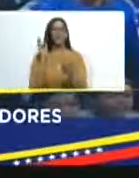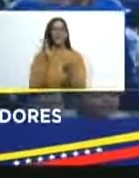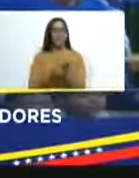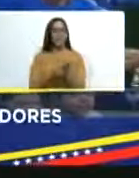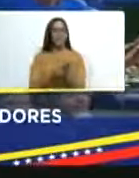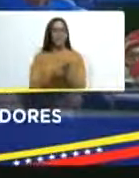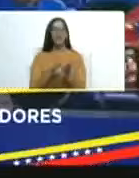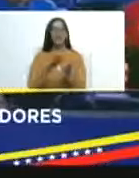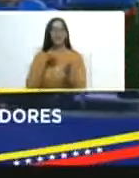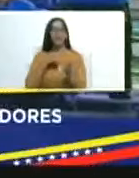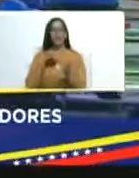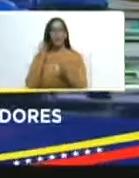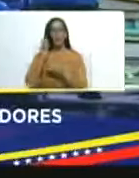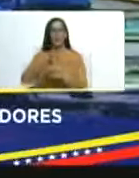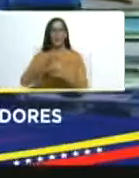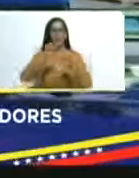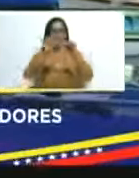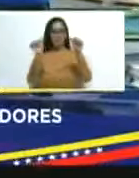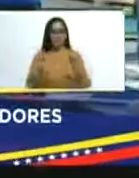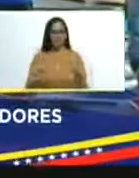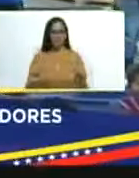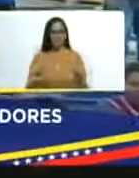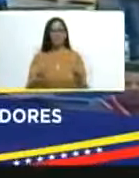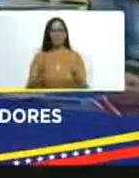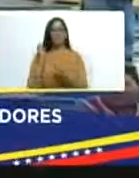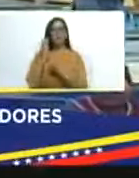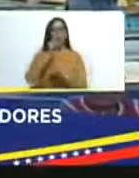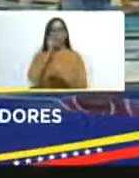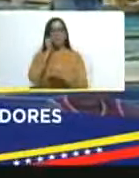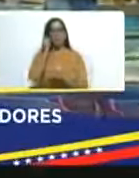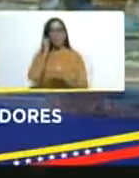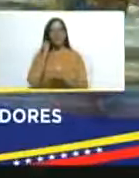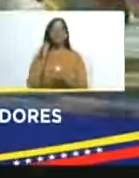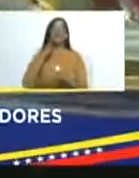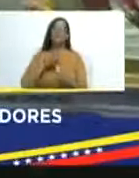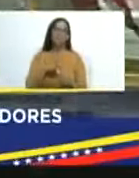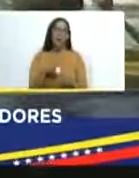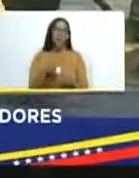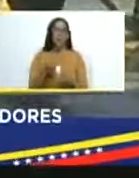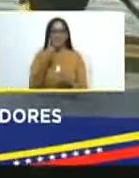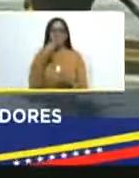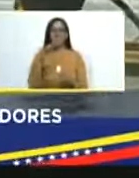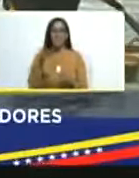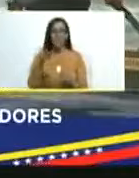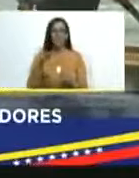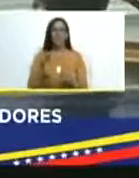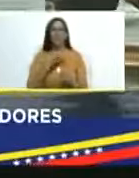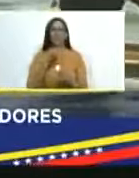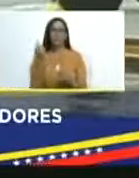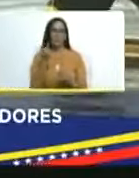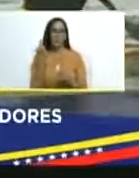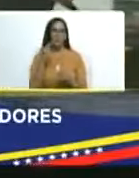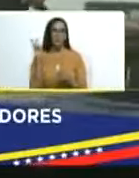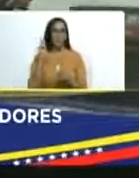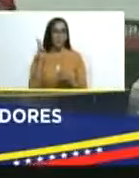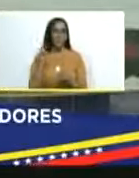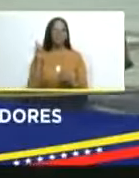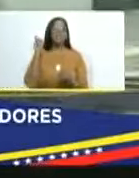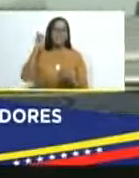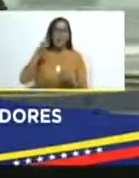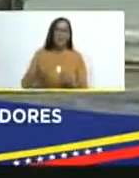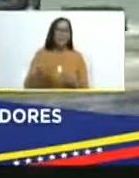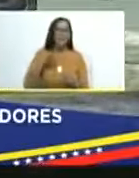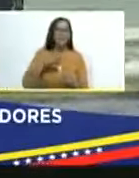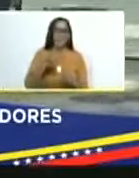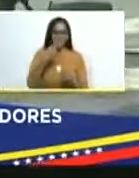nosotros los pescadores artesanales y pescadoras artesanales nos estamos visibilizados no solamente en nuestra patria Venezuela, sino también